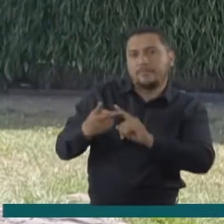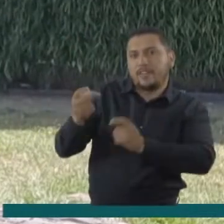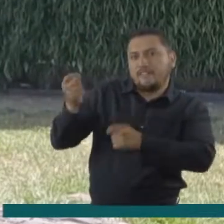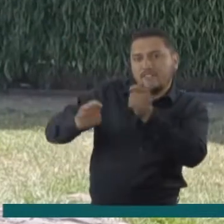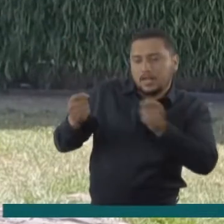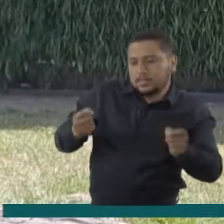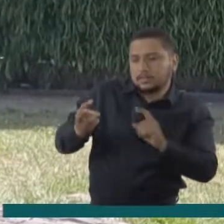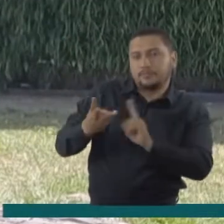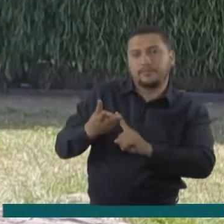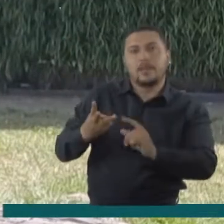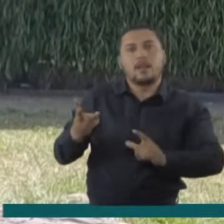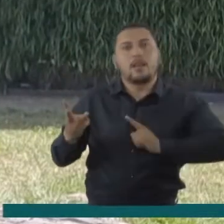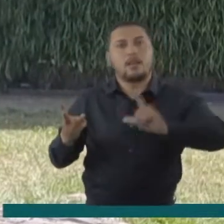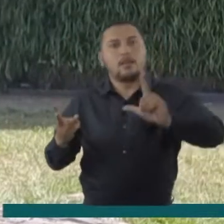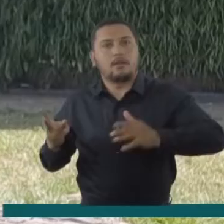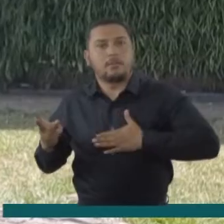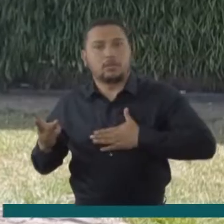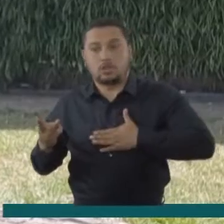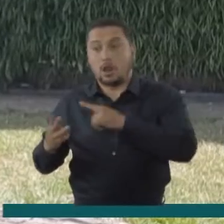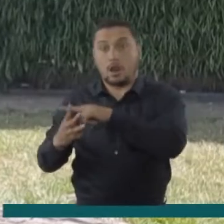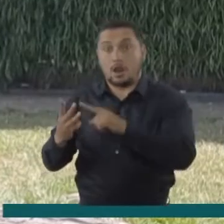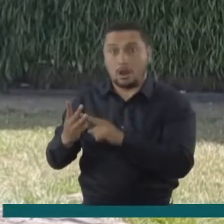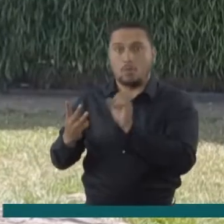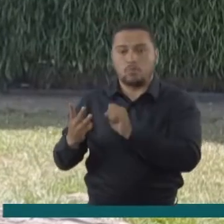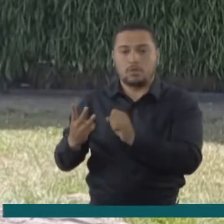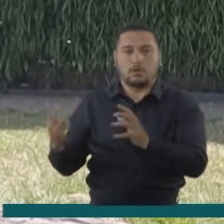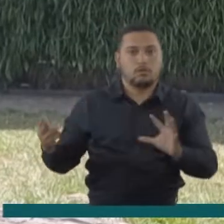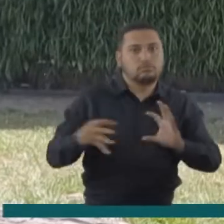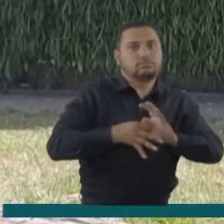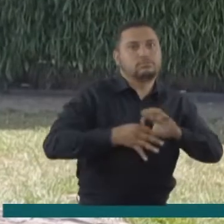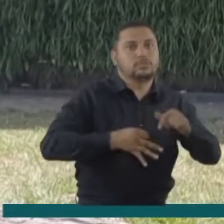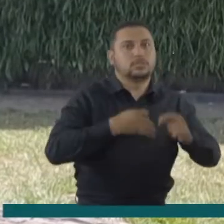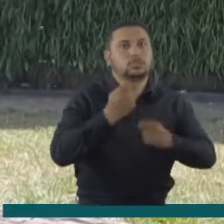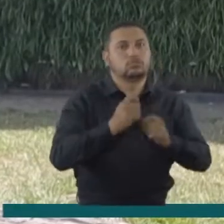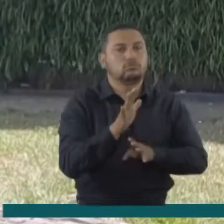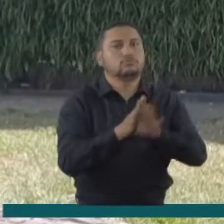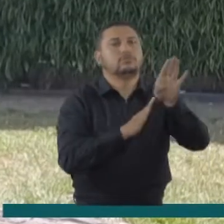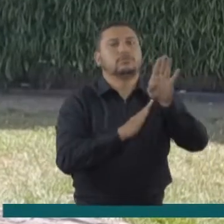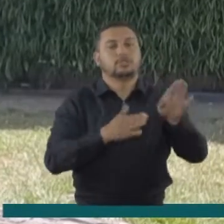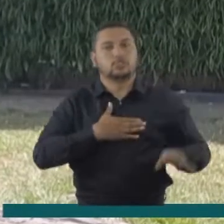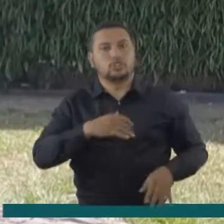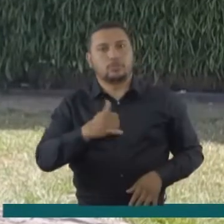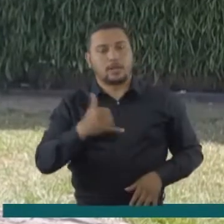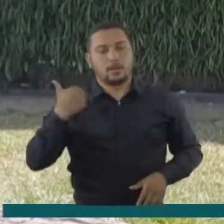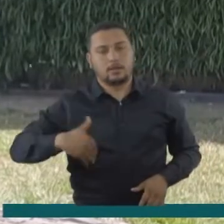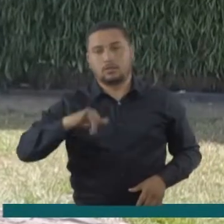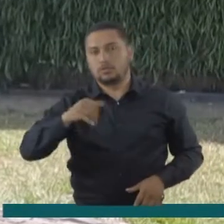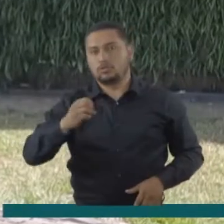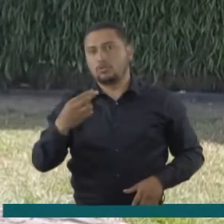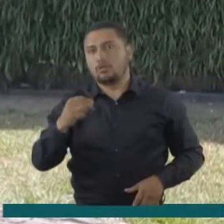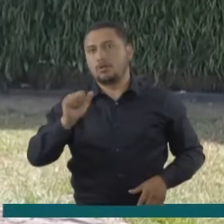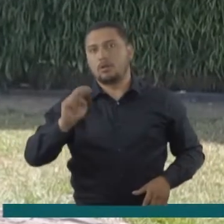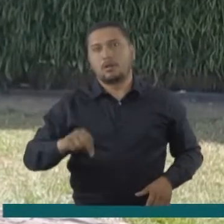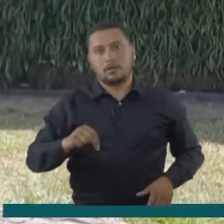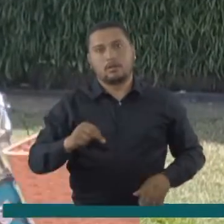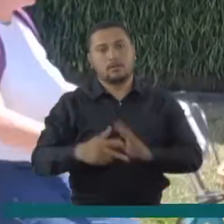personal, para que tengan la capacidad de sostener y hacer crecer sus ideas de negocio. Desde Yopal informó Johan Solano para Enlace 13.